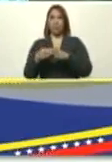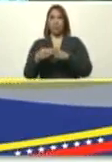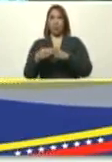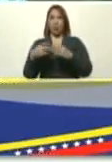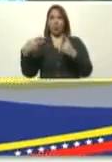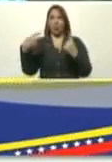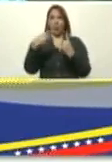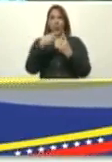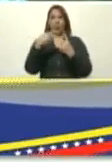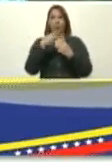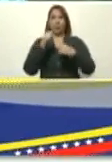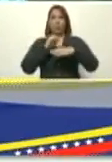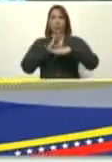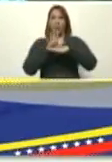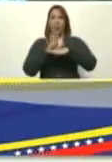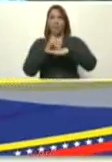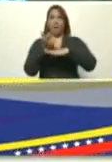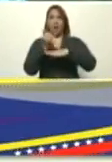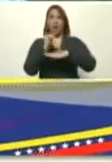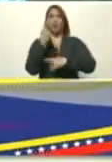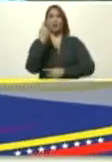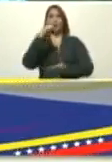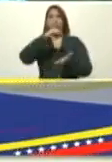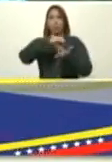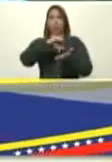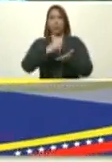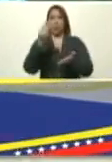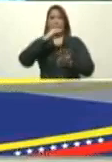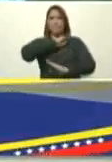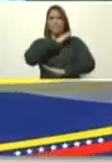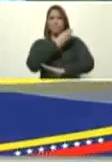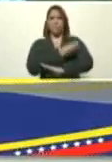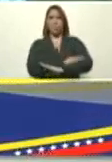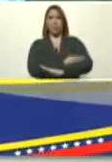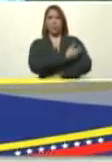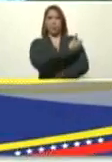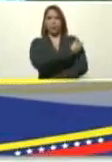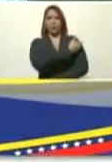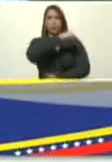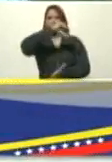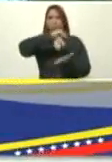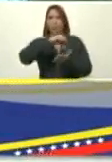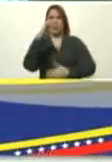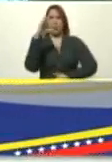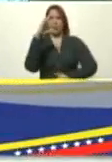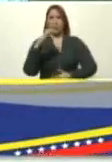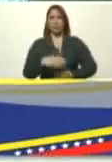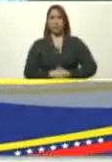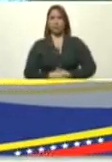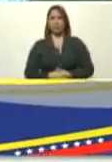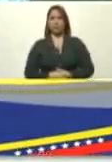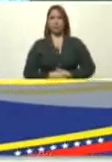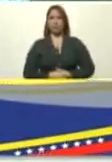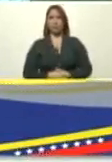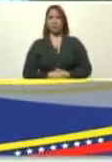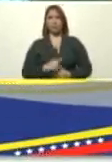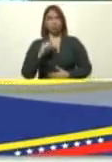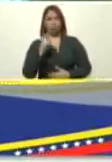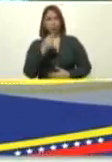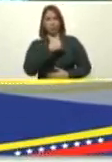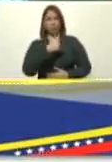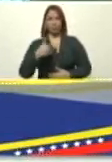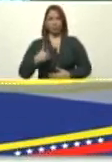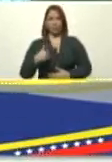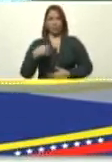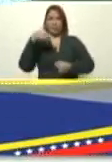Alba Caracas, que es uno de los centros más poderosos de vacunación en la ciudad capital. Pero primero quiero dar